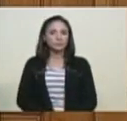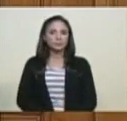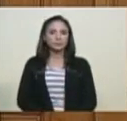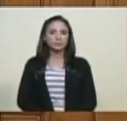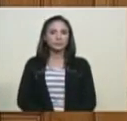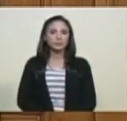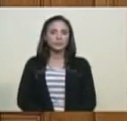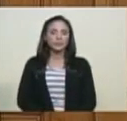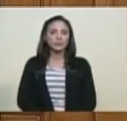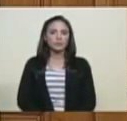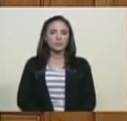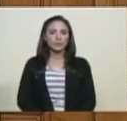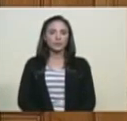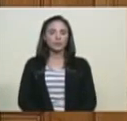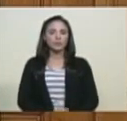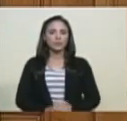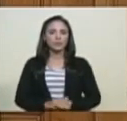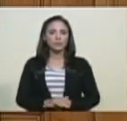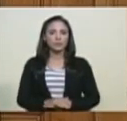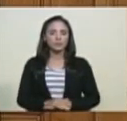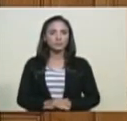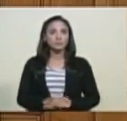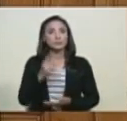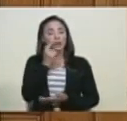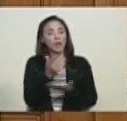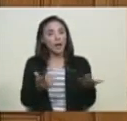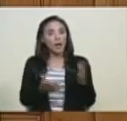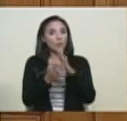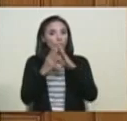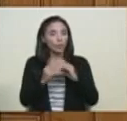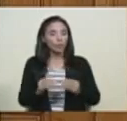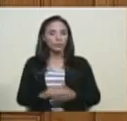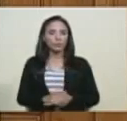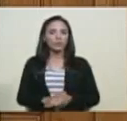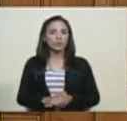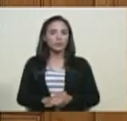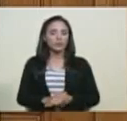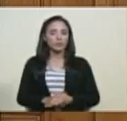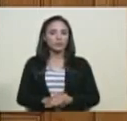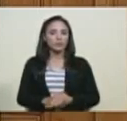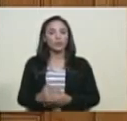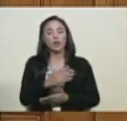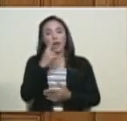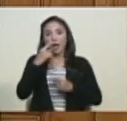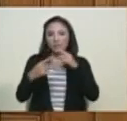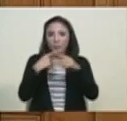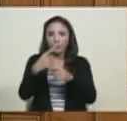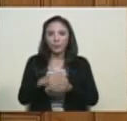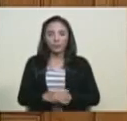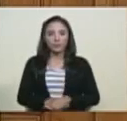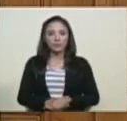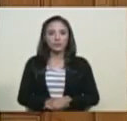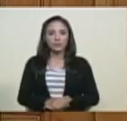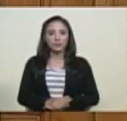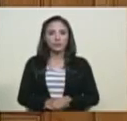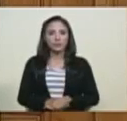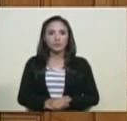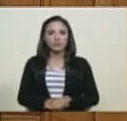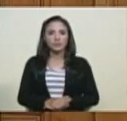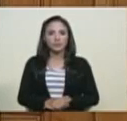Hace unas semanas atrás, él se entrevistó con el entonces todavía presidente de gobierno español, Mariano